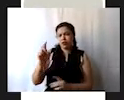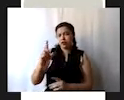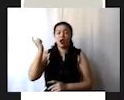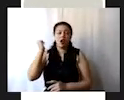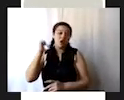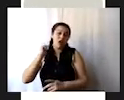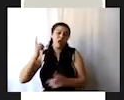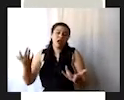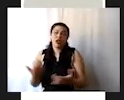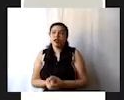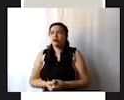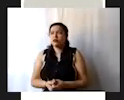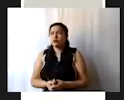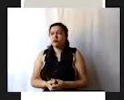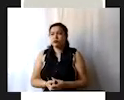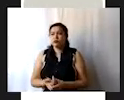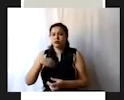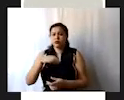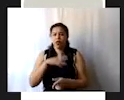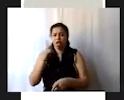nos trabe.